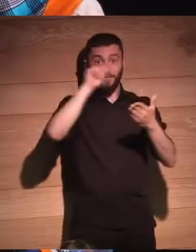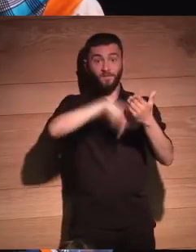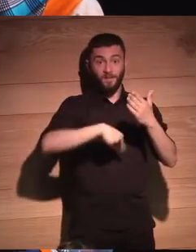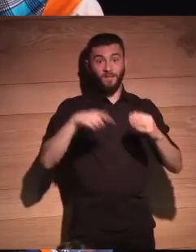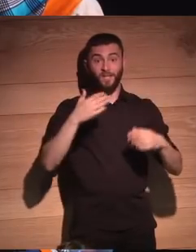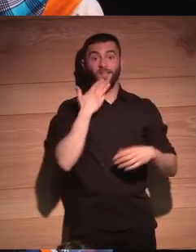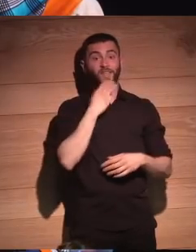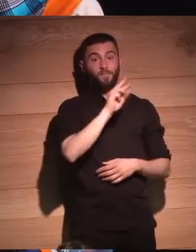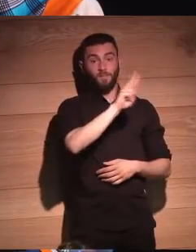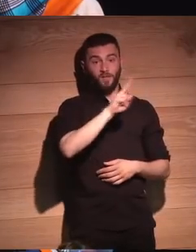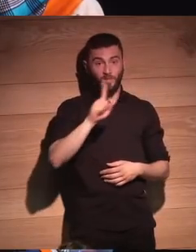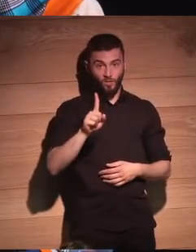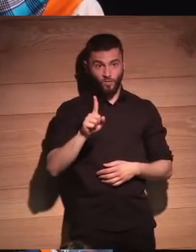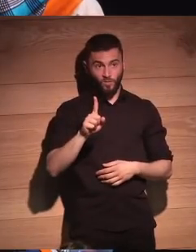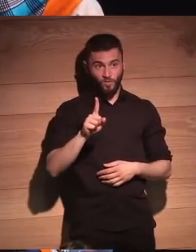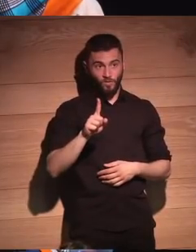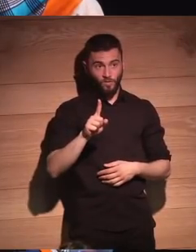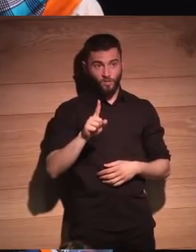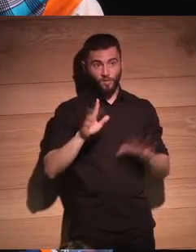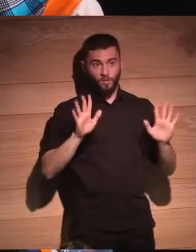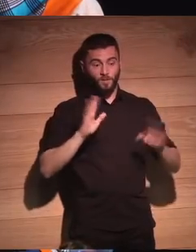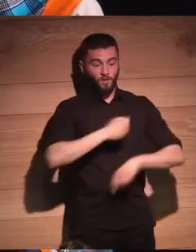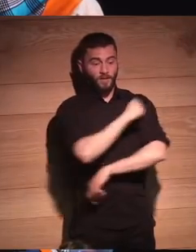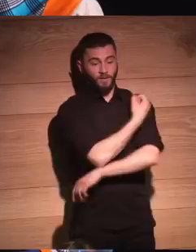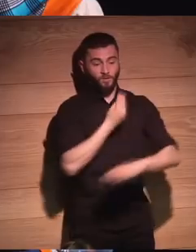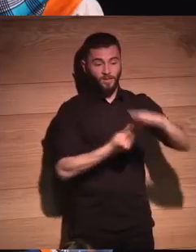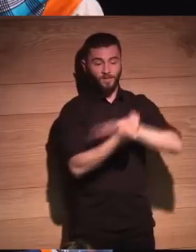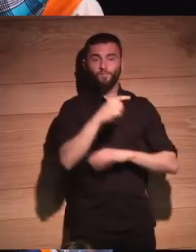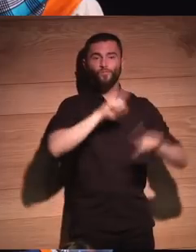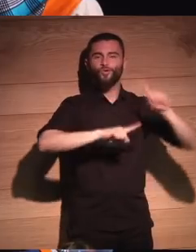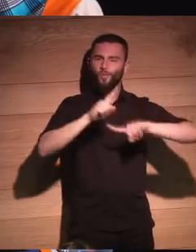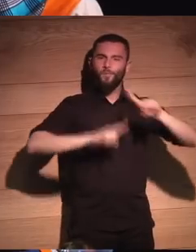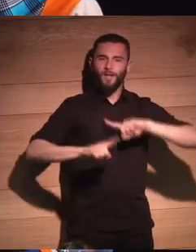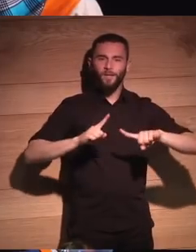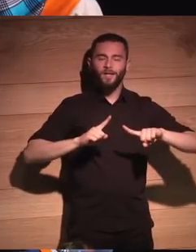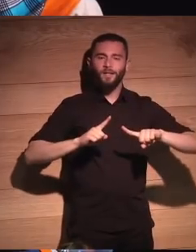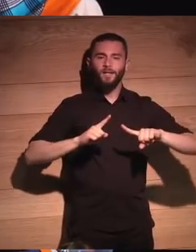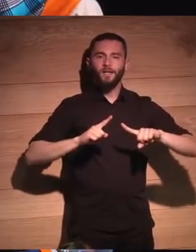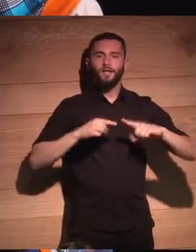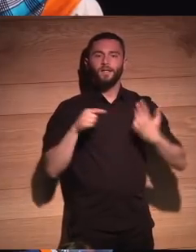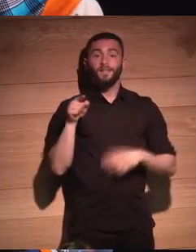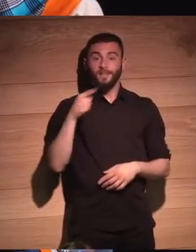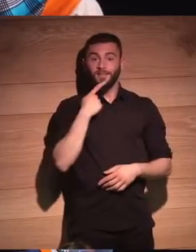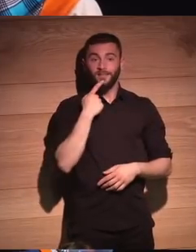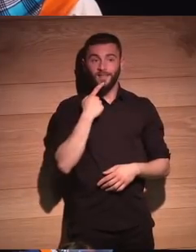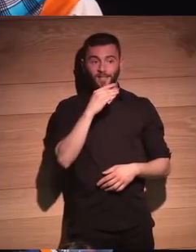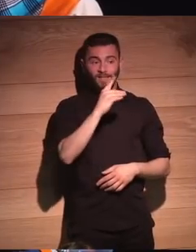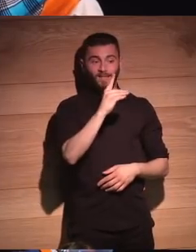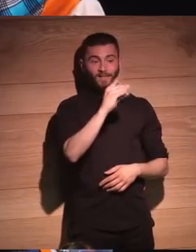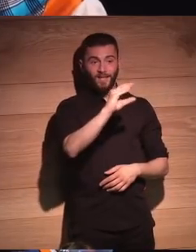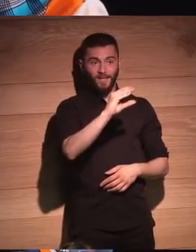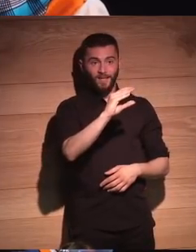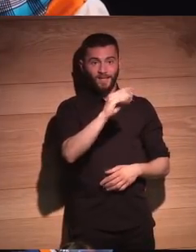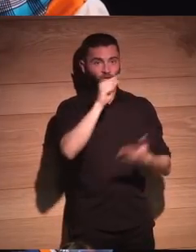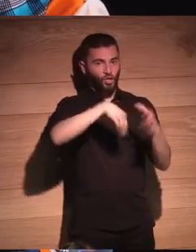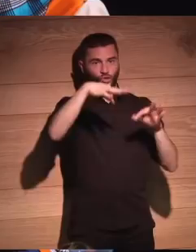los 21, pero había un problema con el registro de nacimiento. Y él dice a DC que han firmado un contrato que